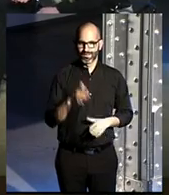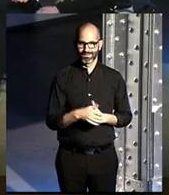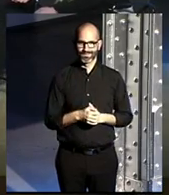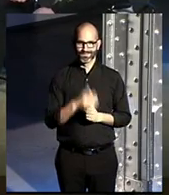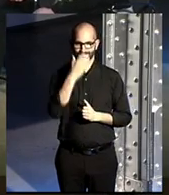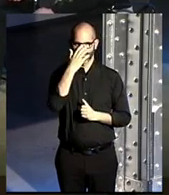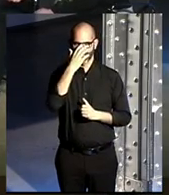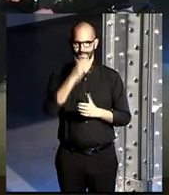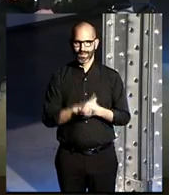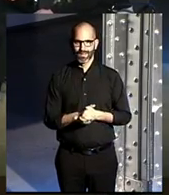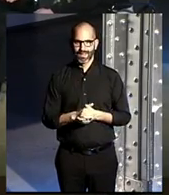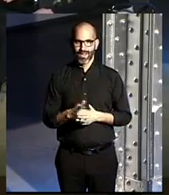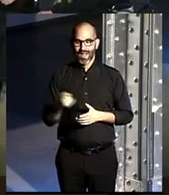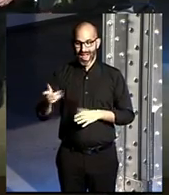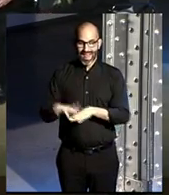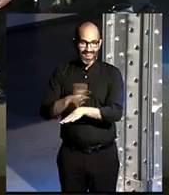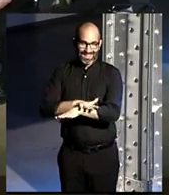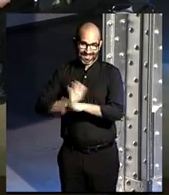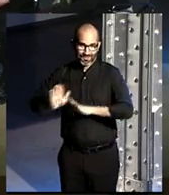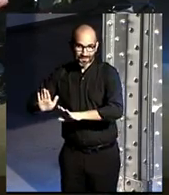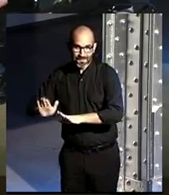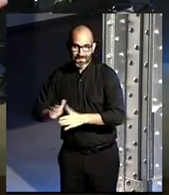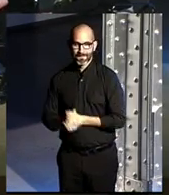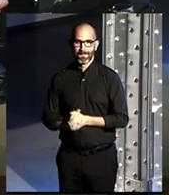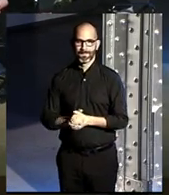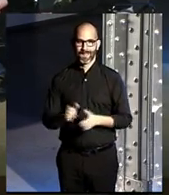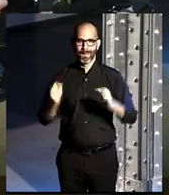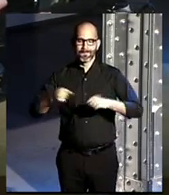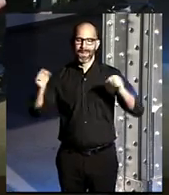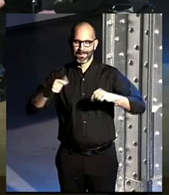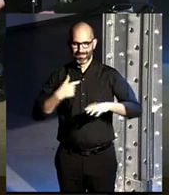No, yo. A César lo que es del César. Soy más grande.